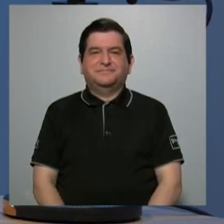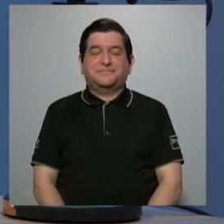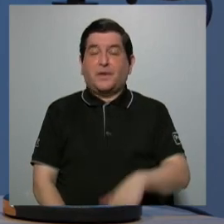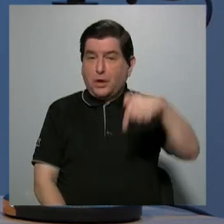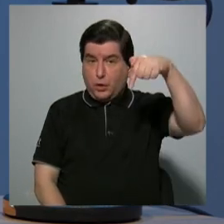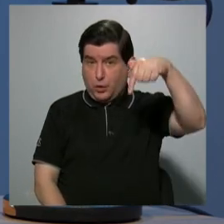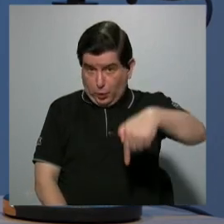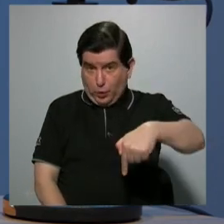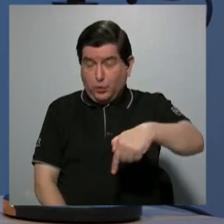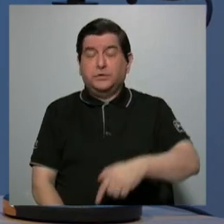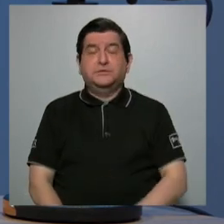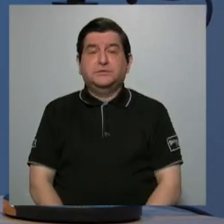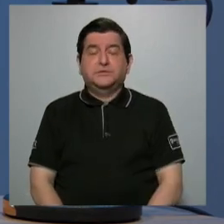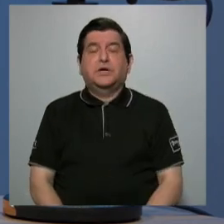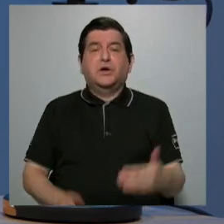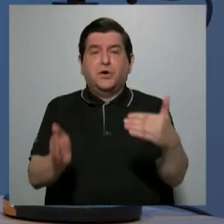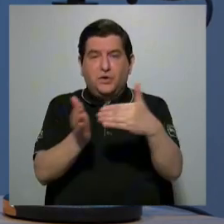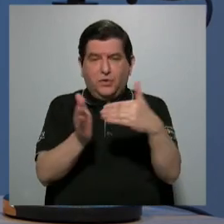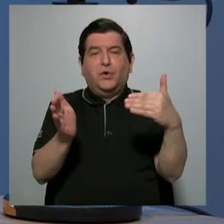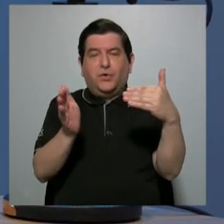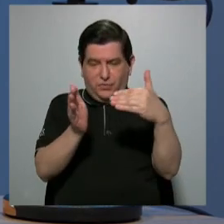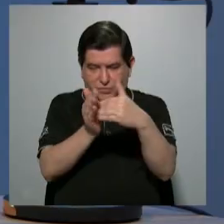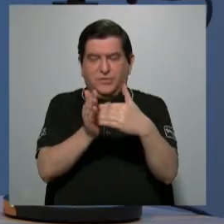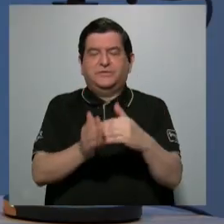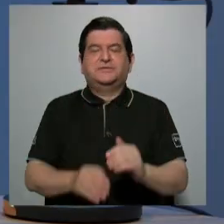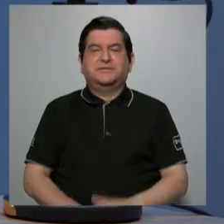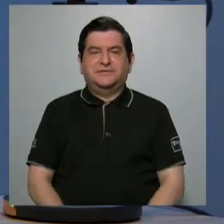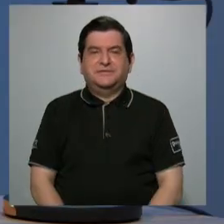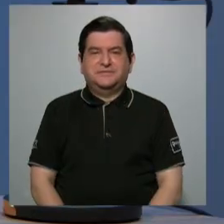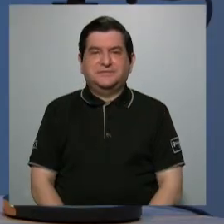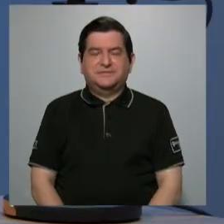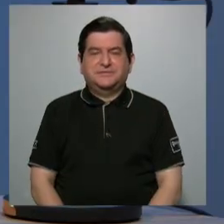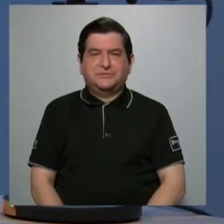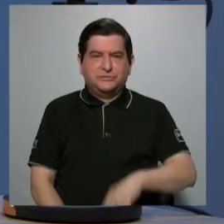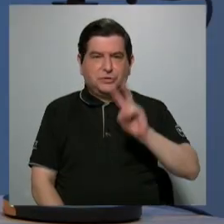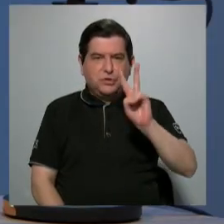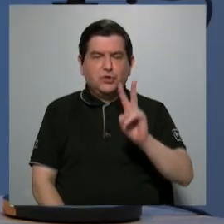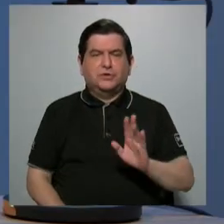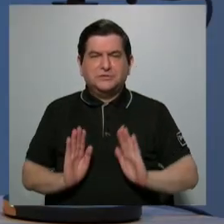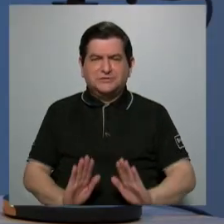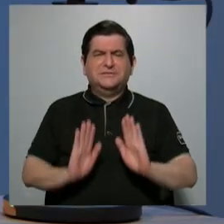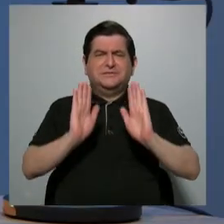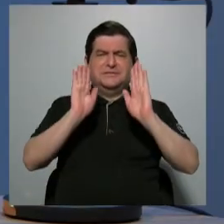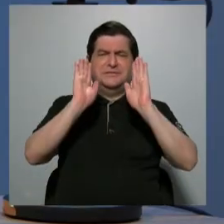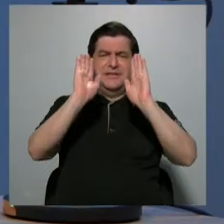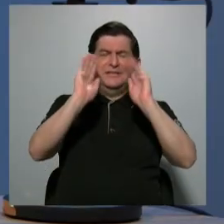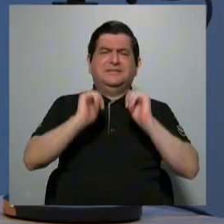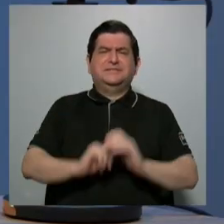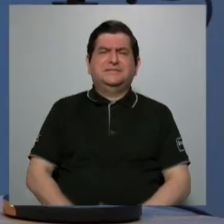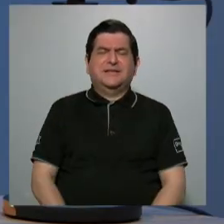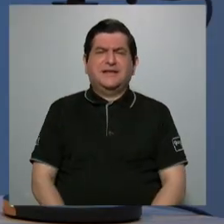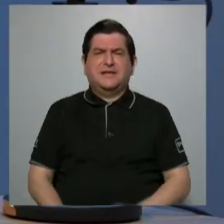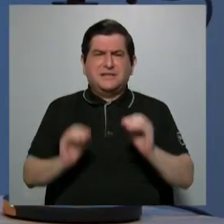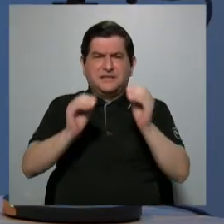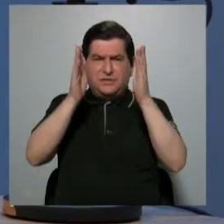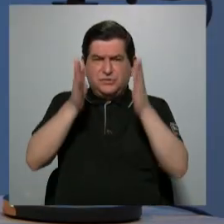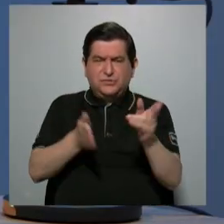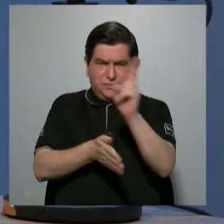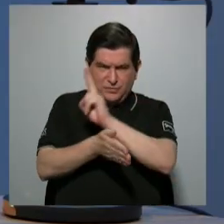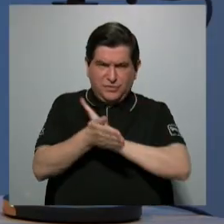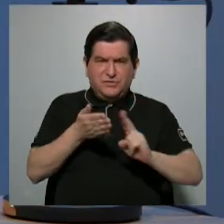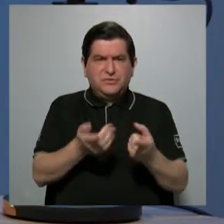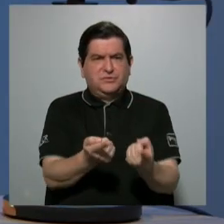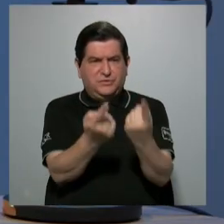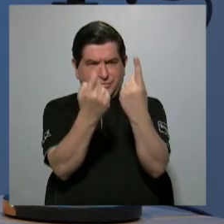hoy volvemos a tener a dos espléndidos docentes universitarios,